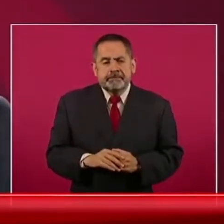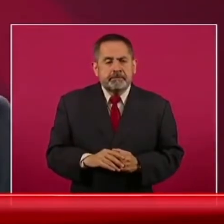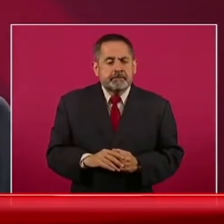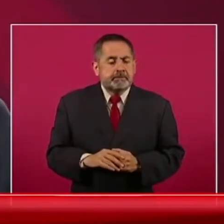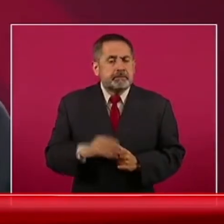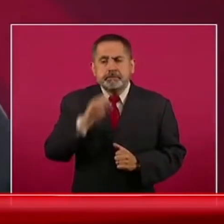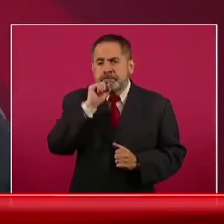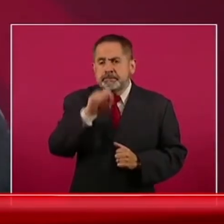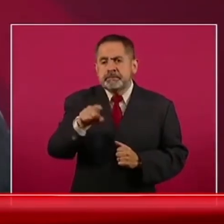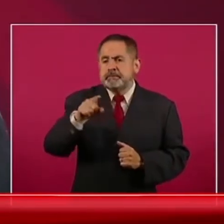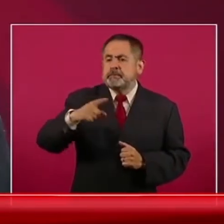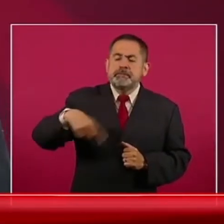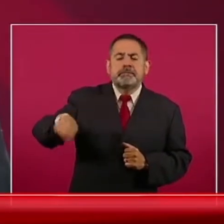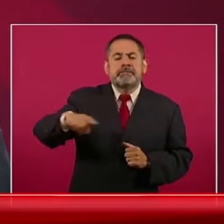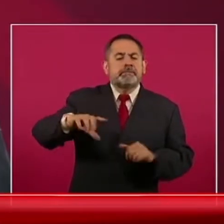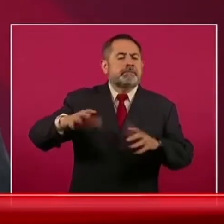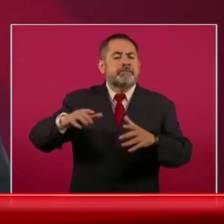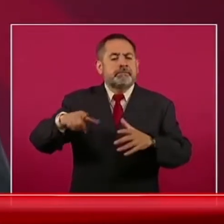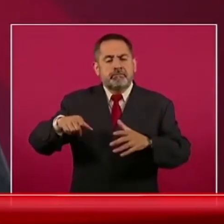estén